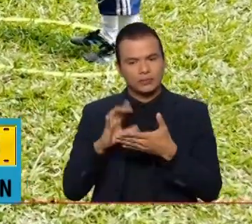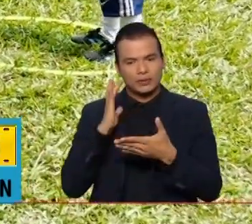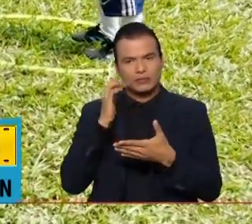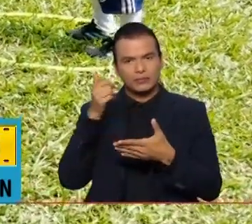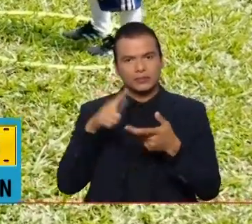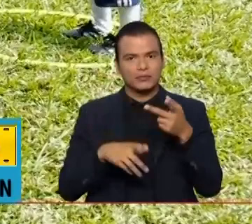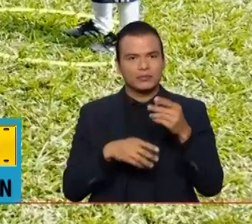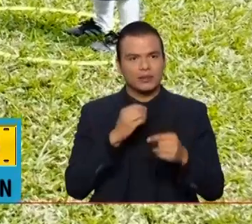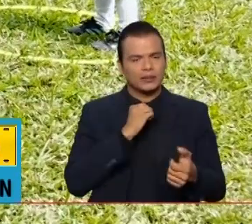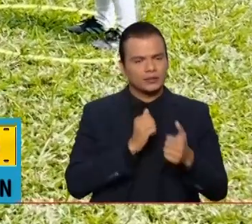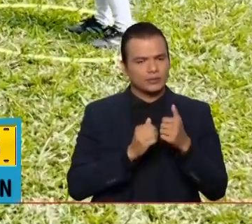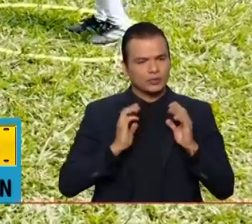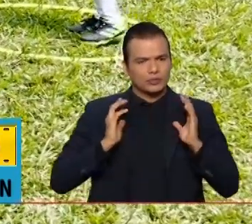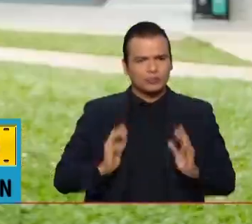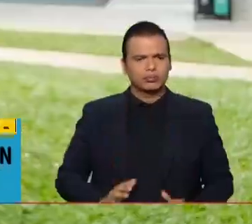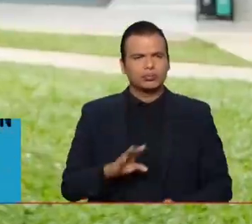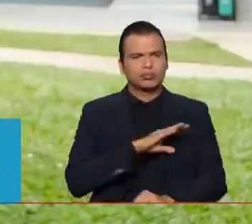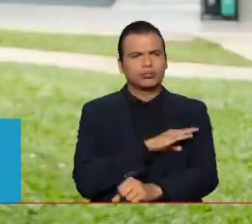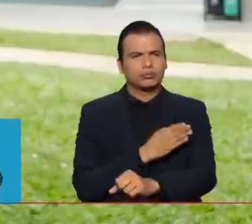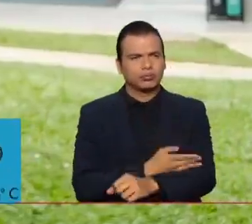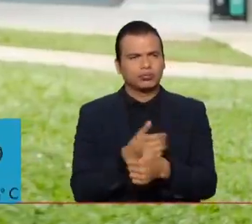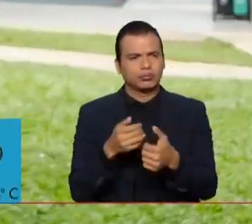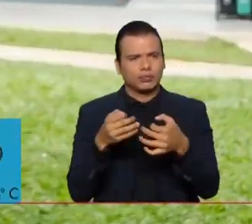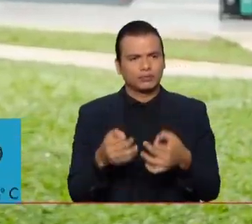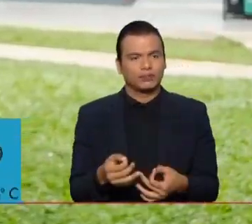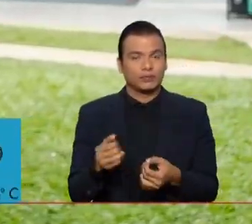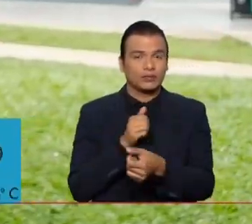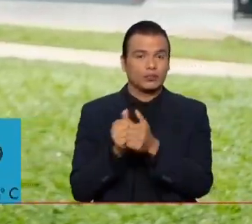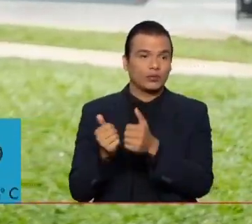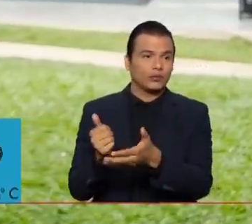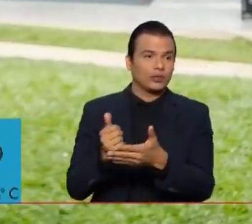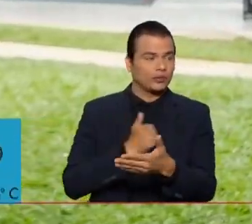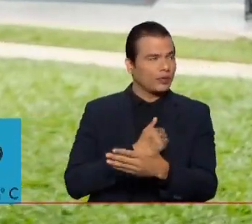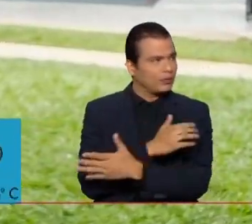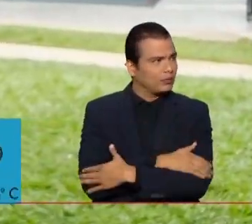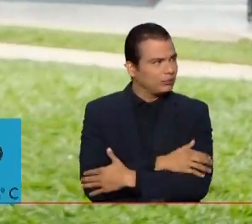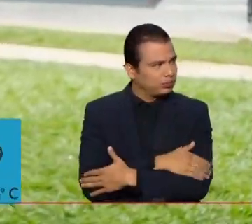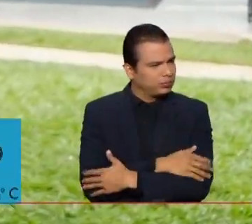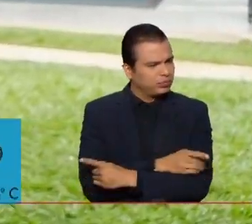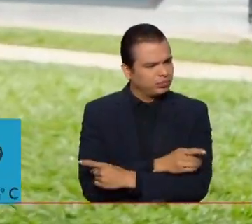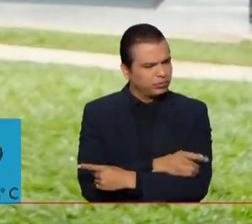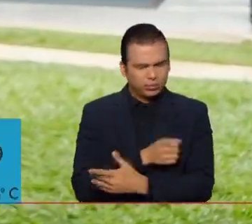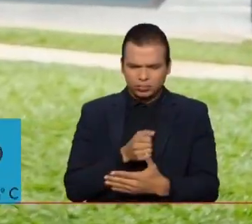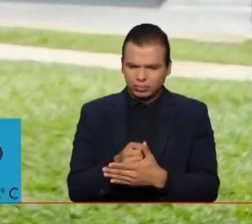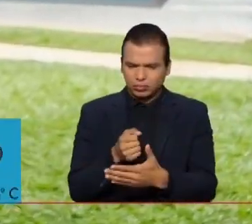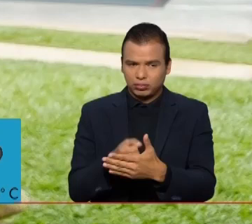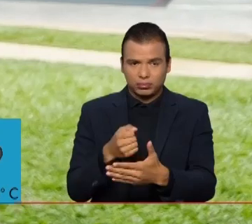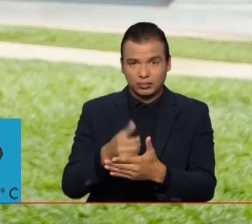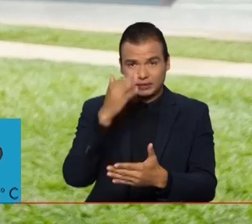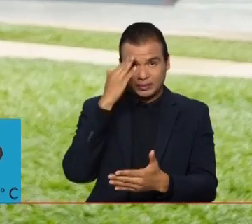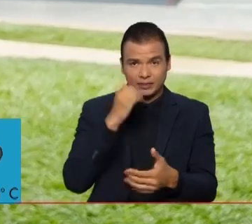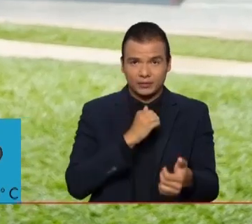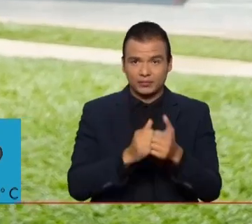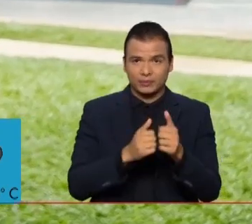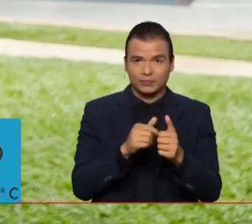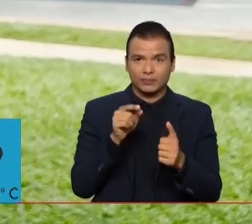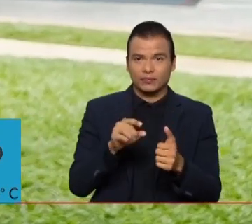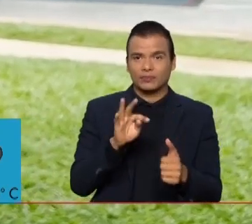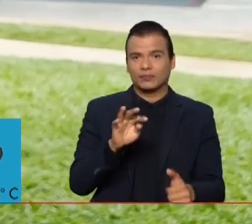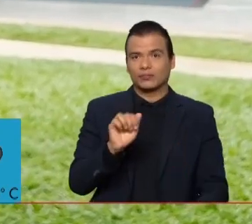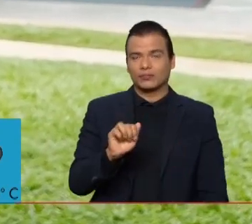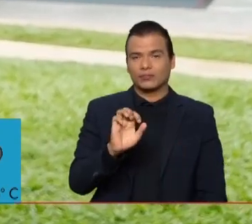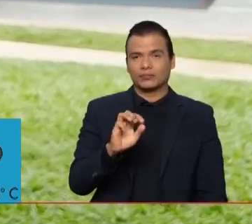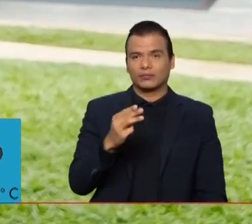deportivo. Mi deporte me ha ayudado mucho con lo que es la disciplina y la perseverancia, porque el taekwondo tiene unos principios que es disciplina,